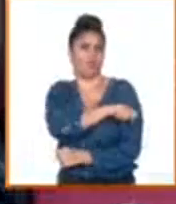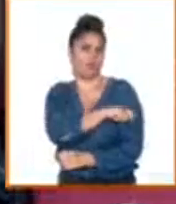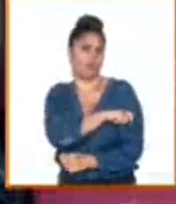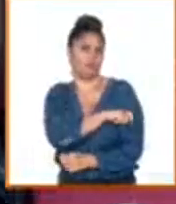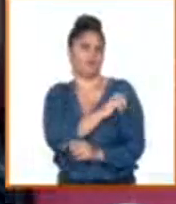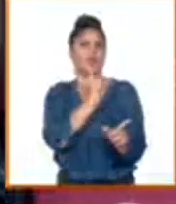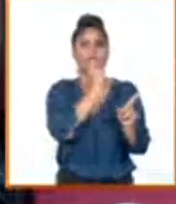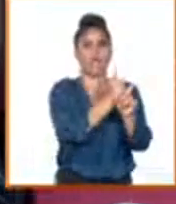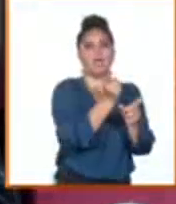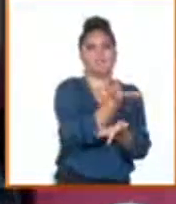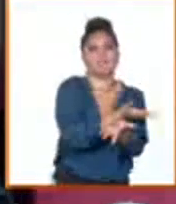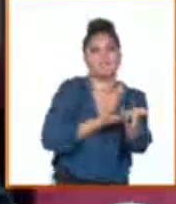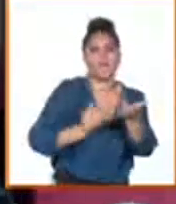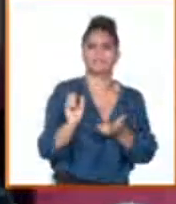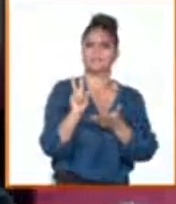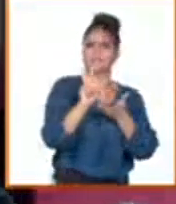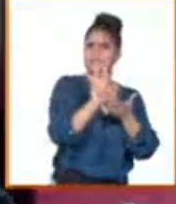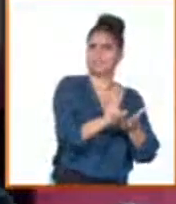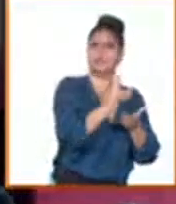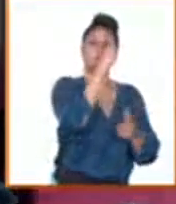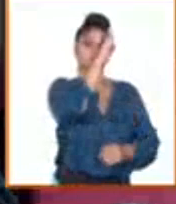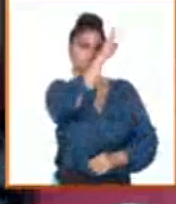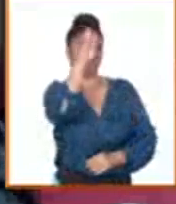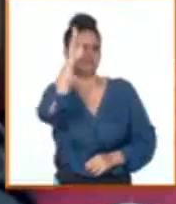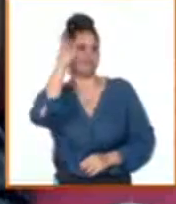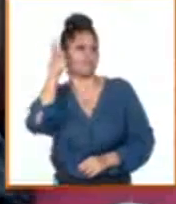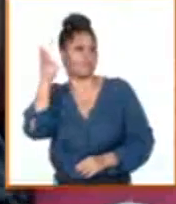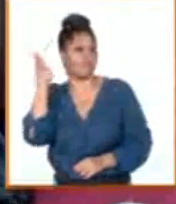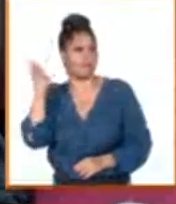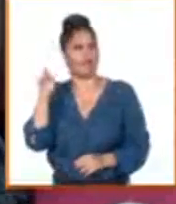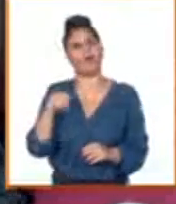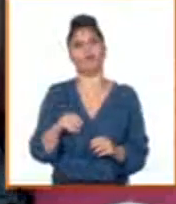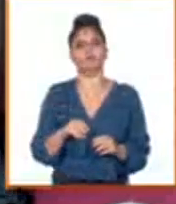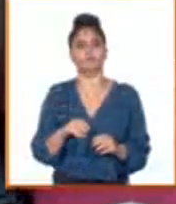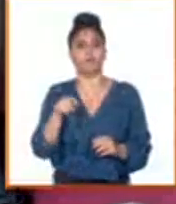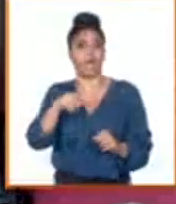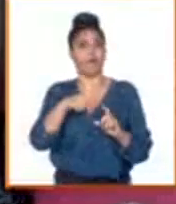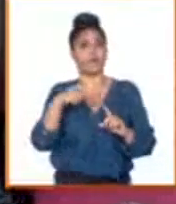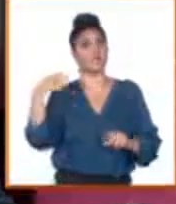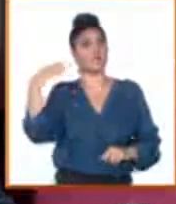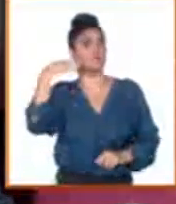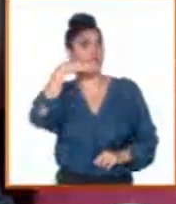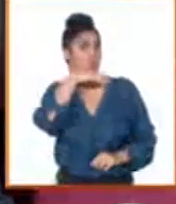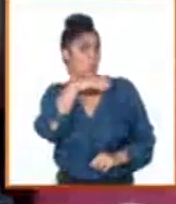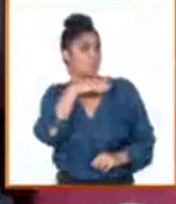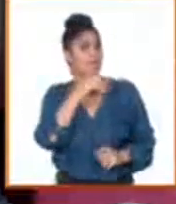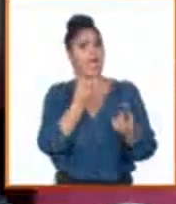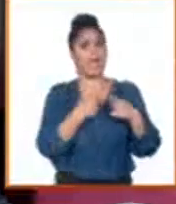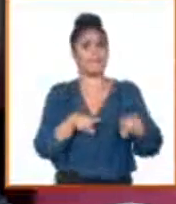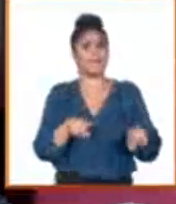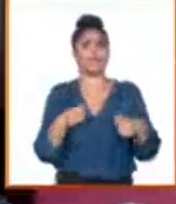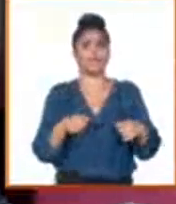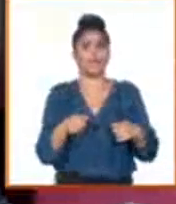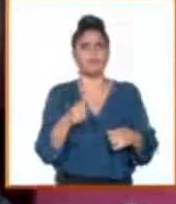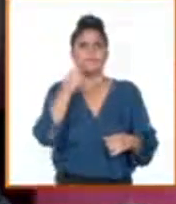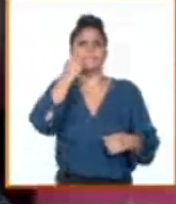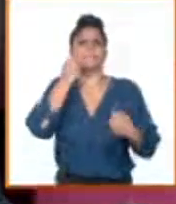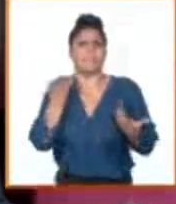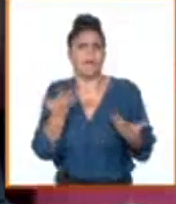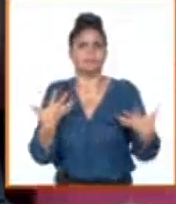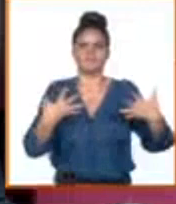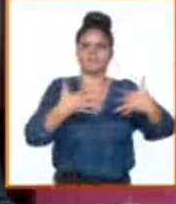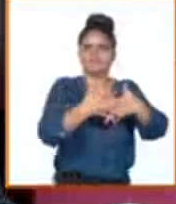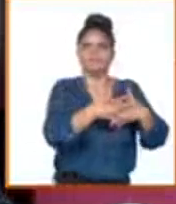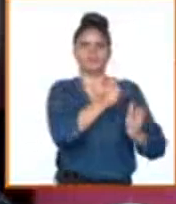hay una transformación educativa. Hay una tecnología ahora híbrida que nos ayuda a actualizarnos en las formas